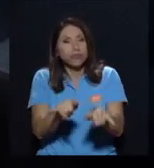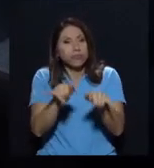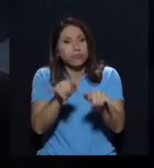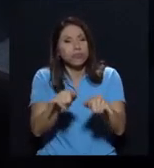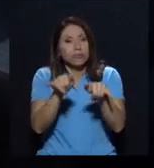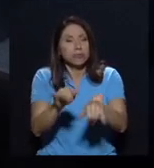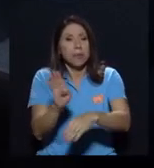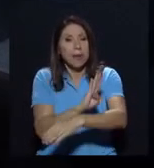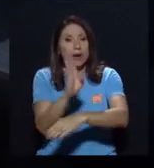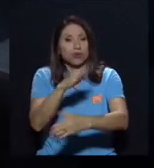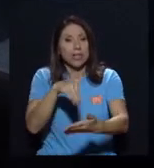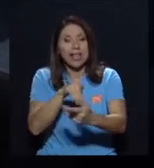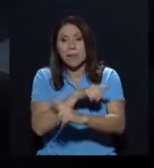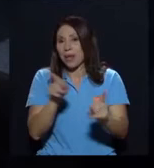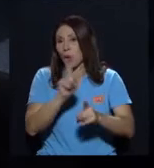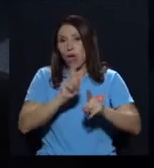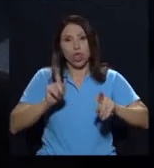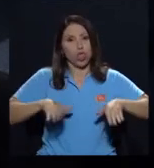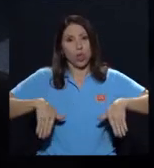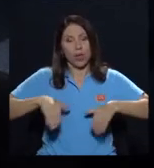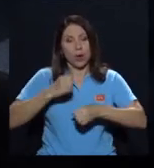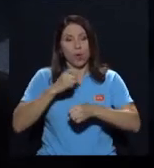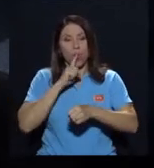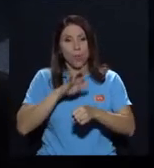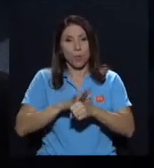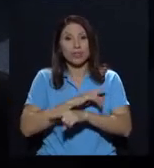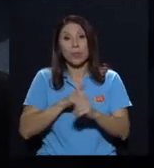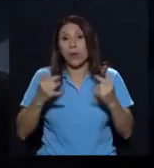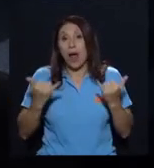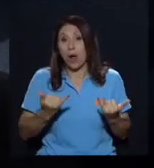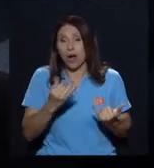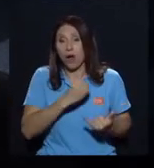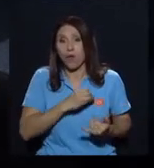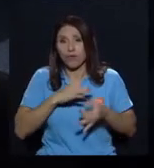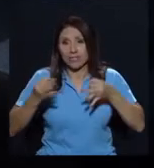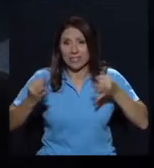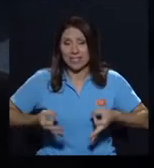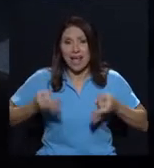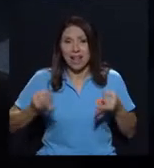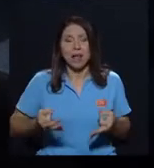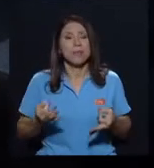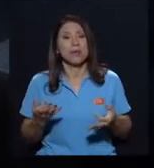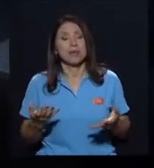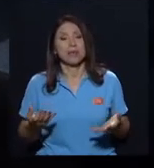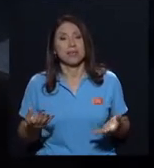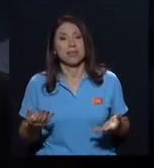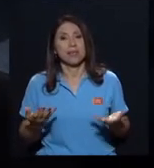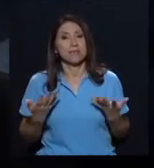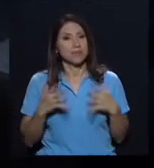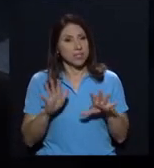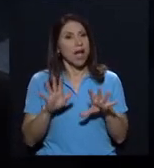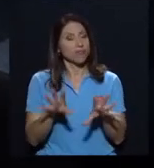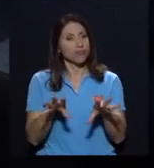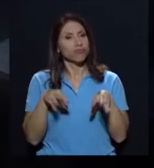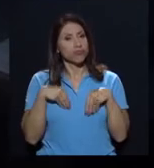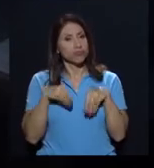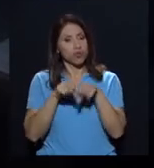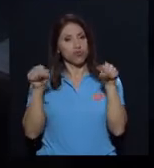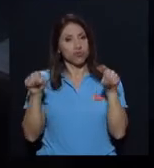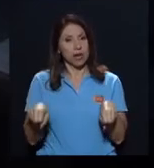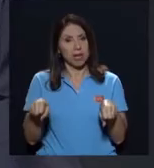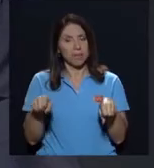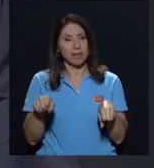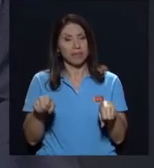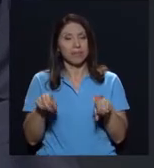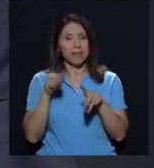banco central en cambio ahora que oficialmente está adoptando ya en él un régimen un sistema de metas de inflación